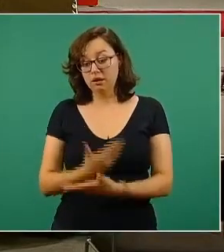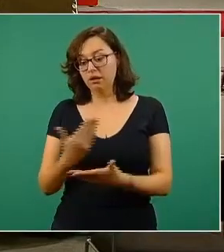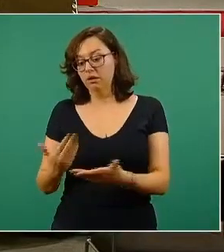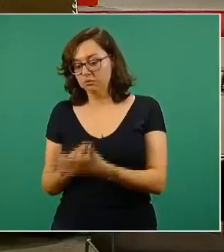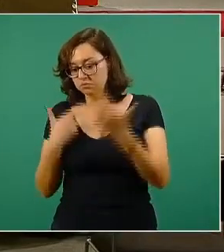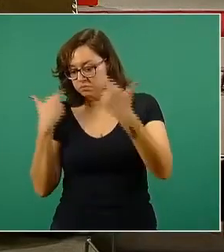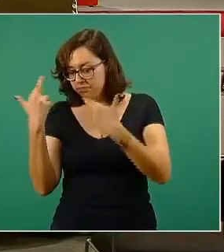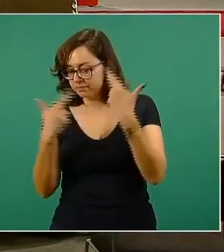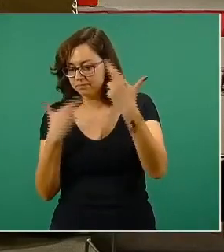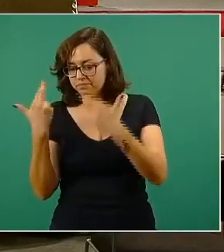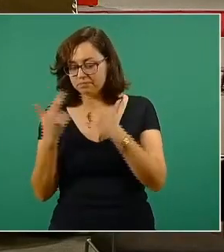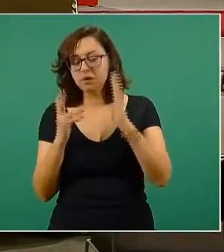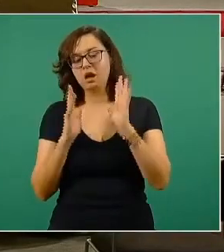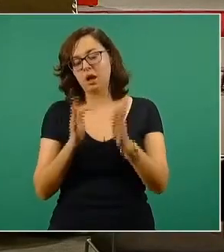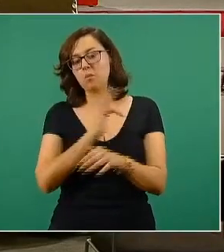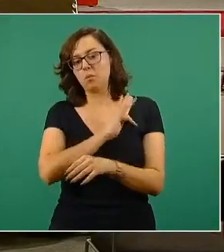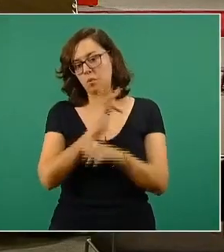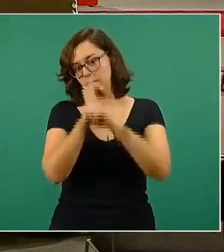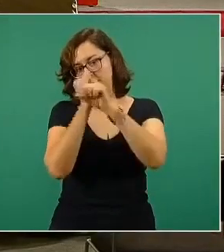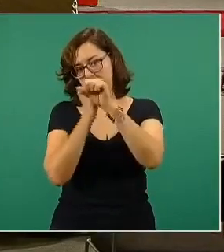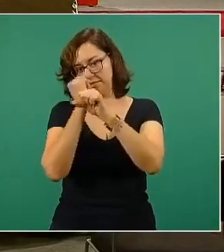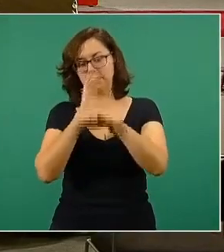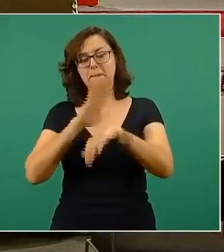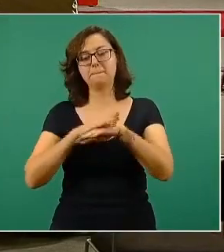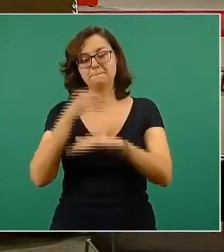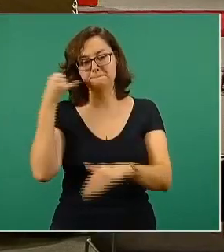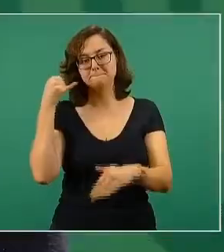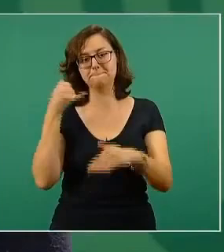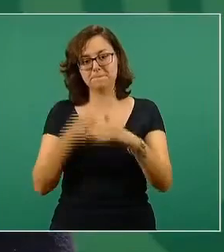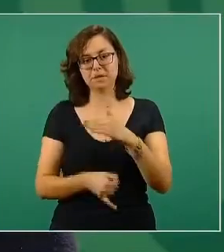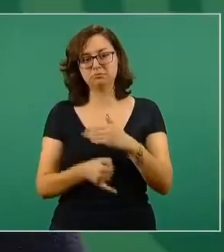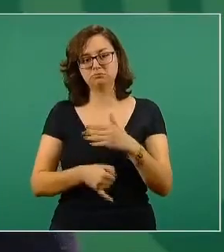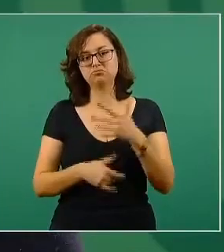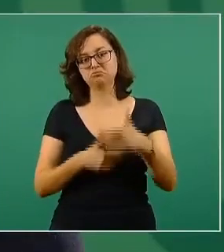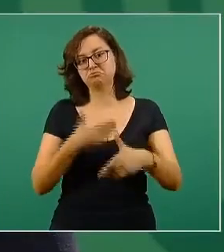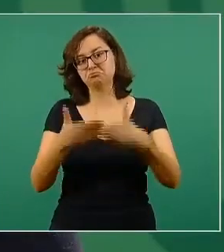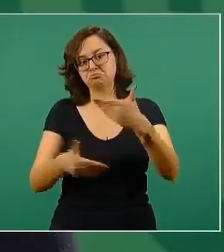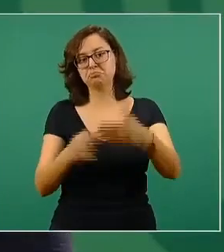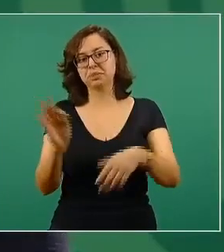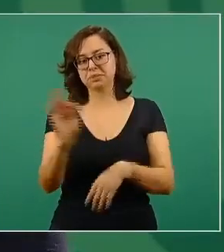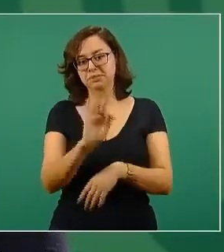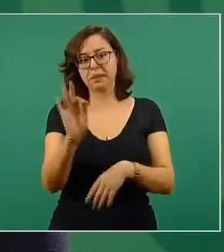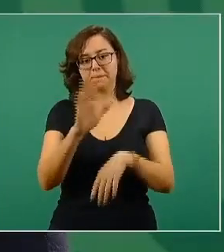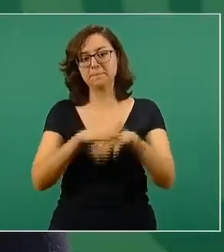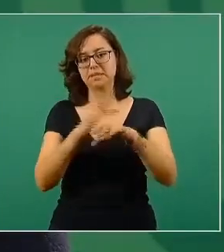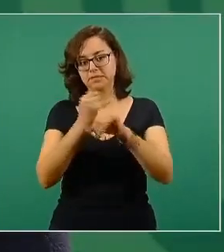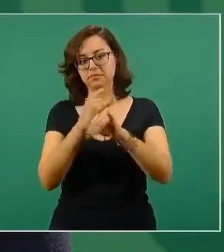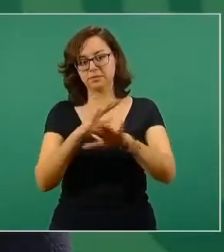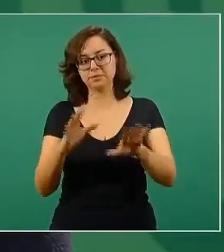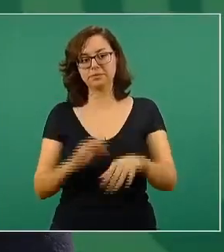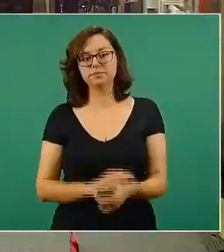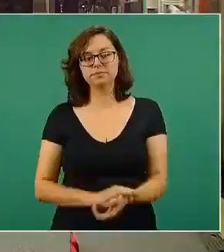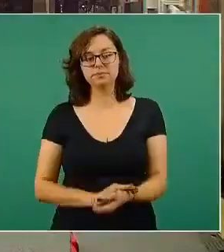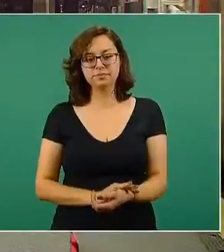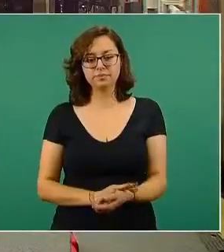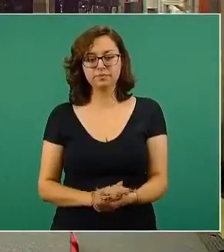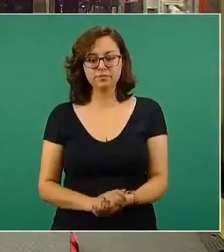se podrá también incidir en esta investigación y en futuros meses podamos empezar a tener evidencia sobre esto.